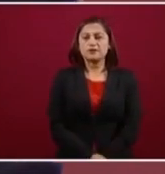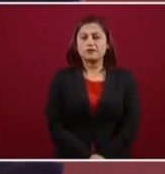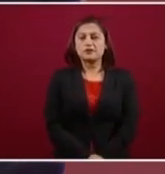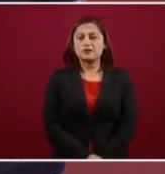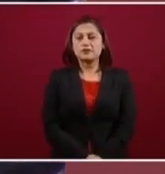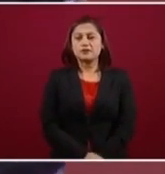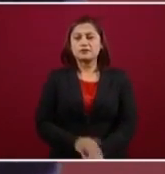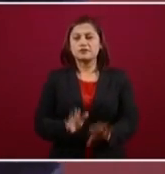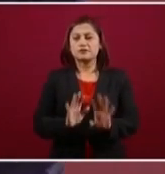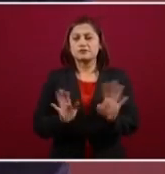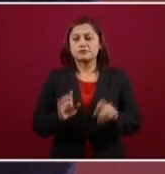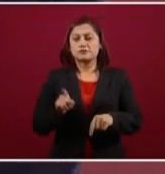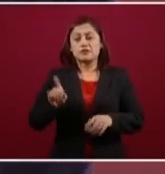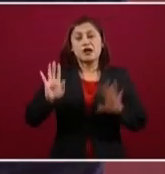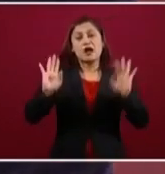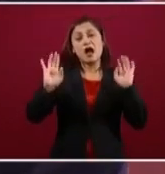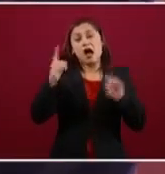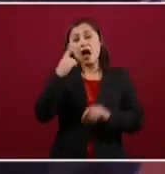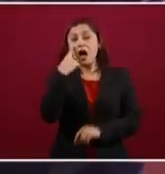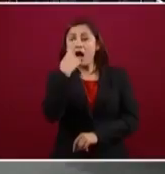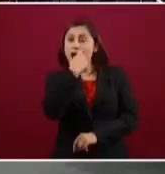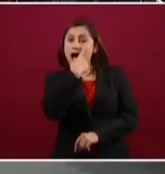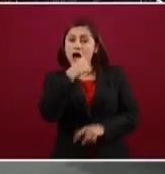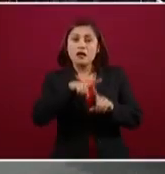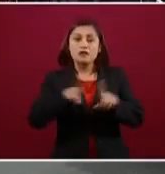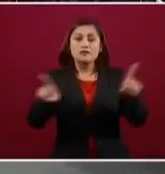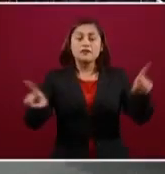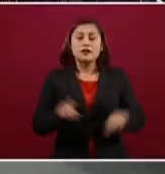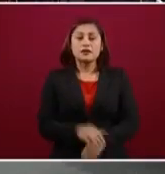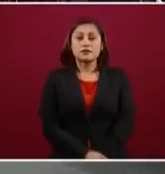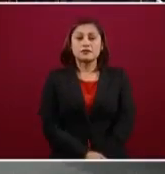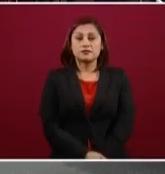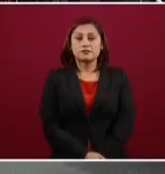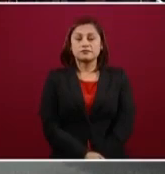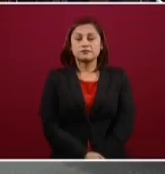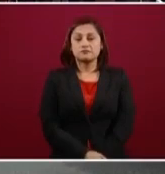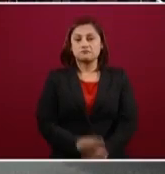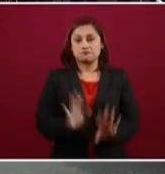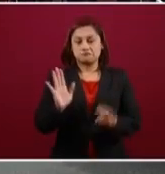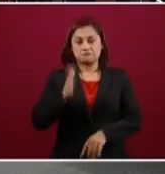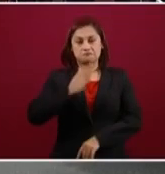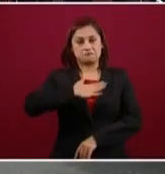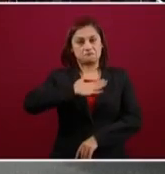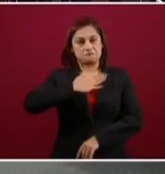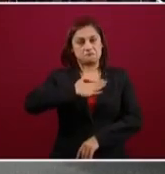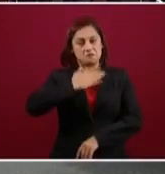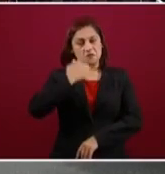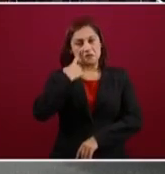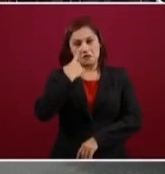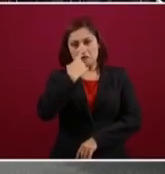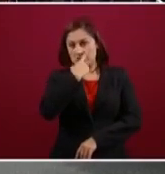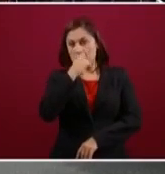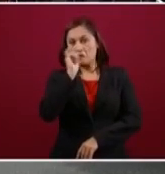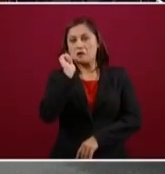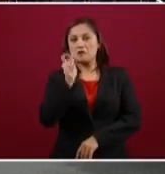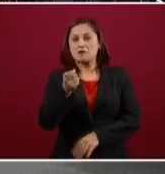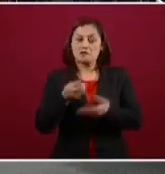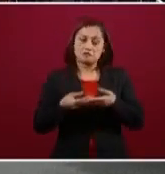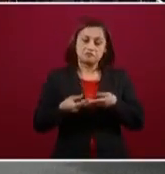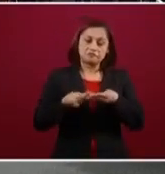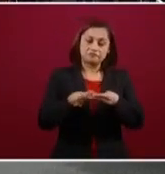Son enfoques distintos. Yo considero que en el gasto corriente,